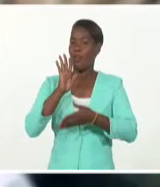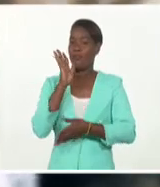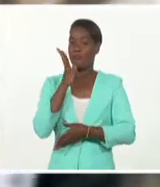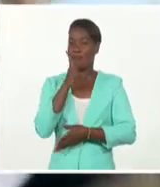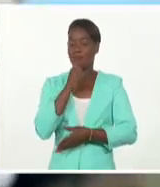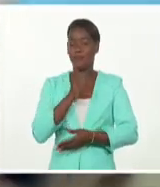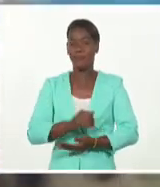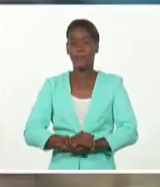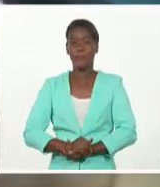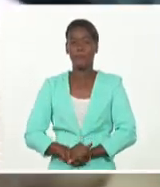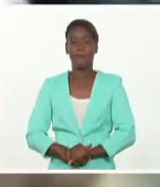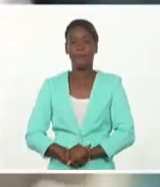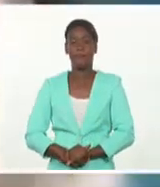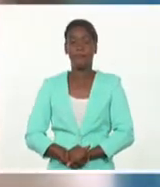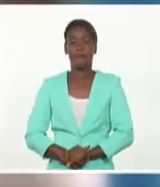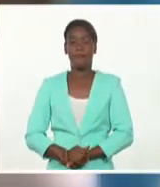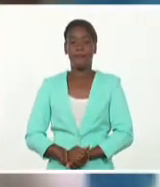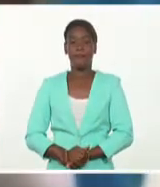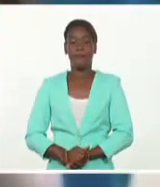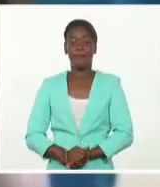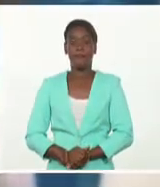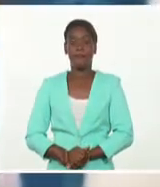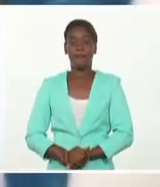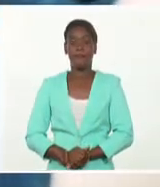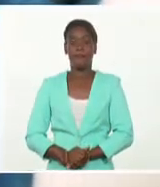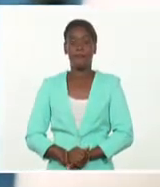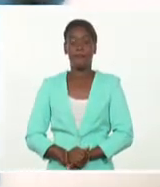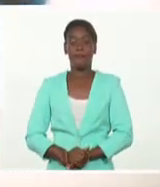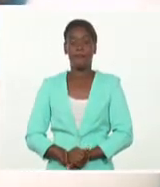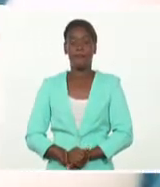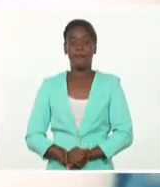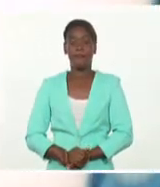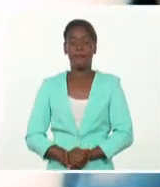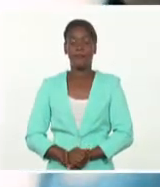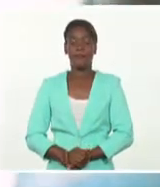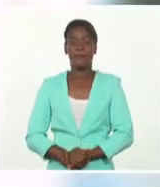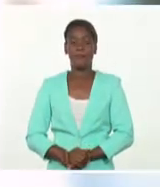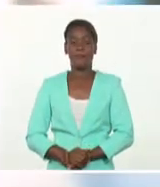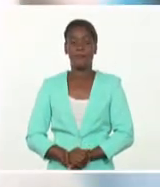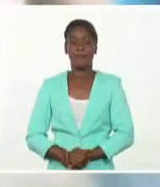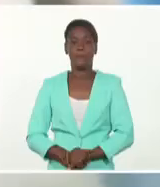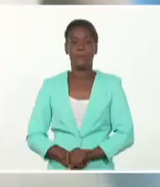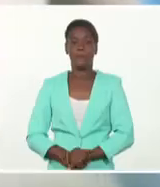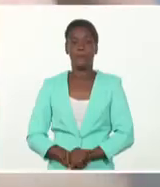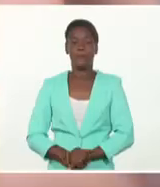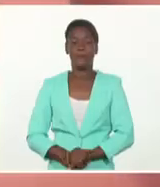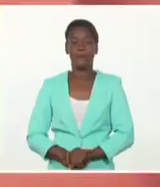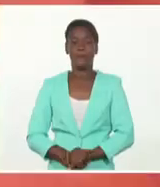Dagne Relova, Sistema Informativo de la Televisión Cubana.